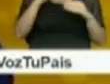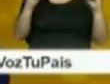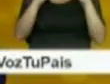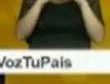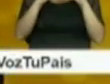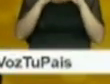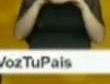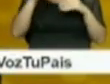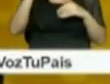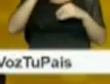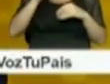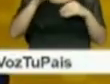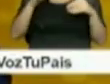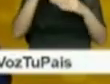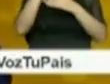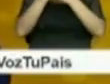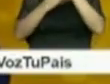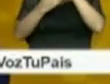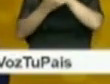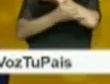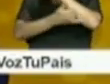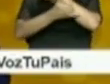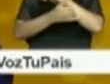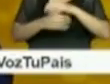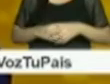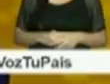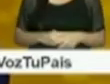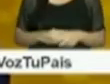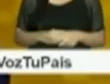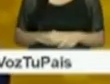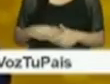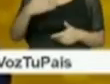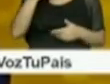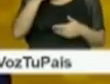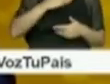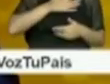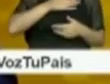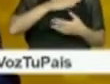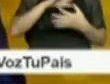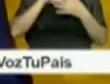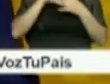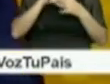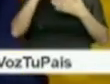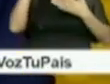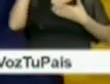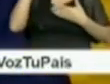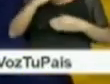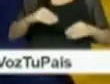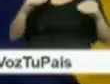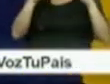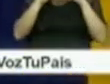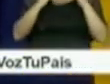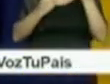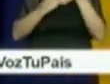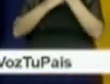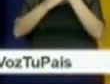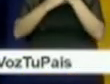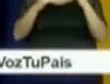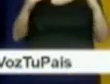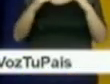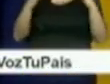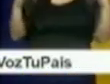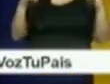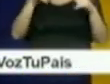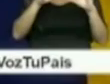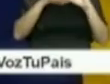profundizar las relaciones binacionales en base a la confianza política y al apoyo mutuo,